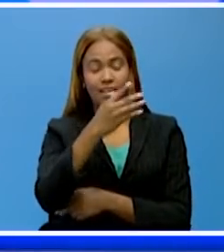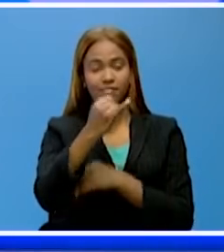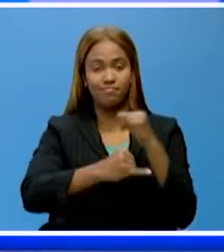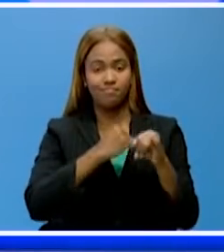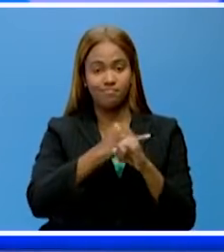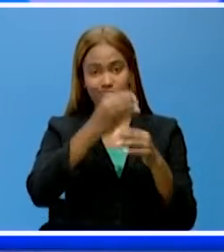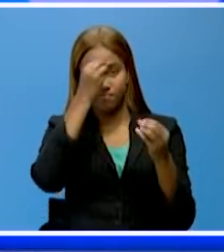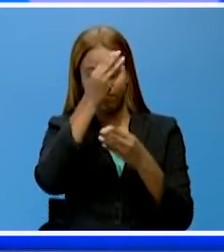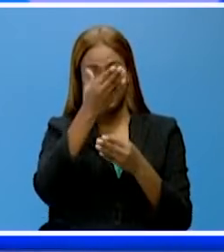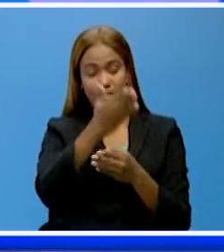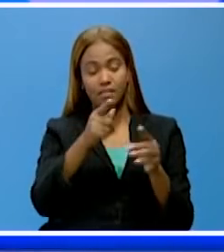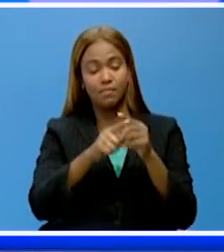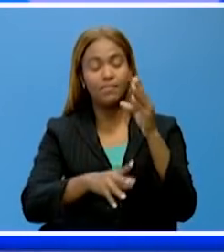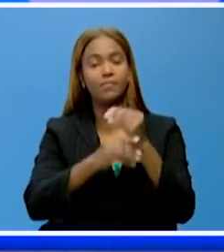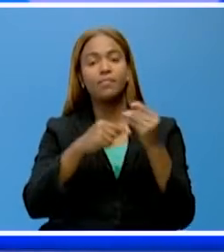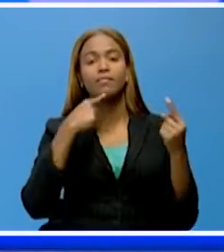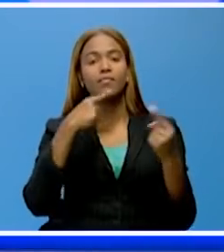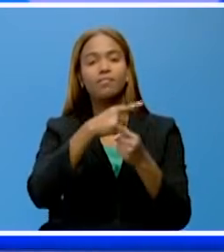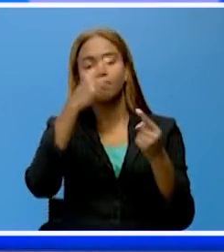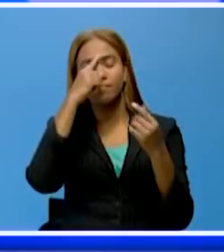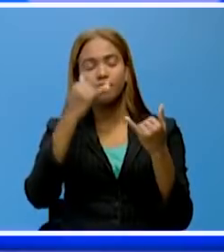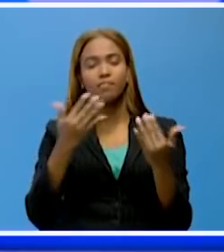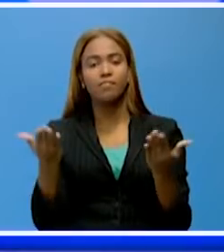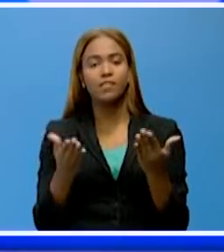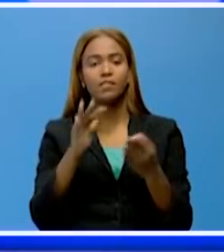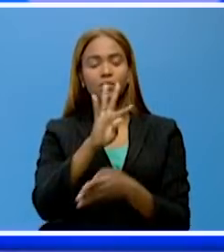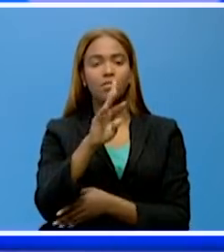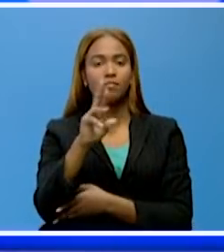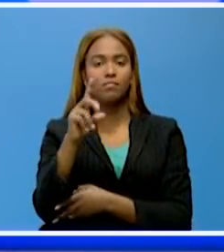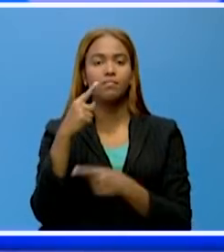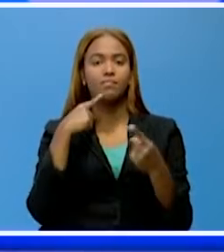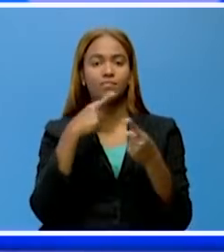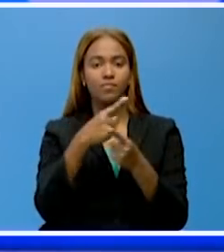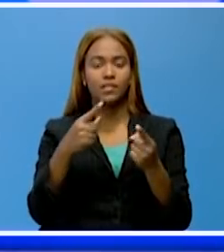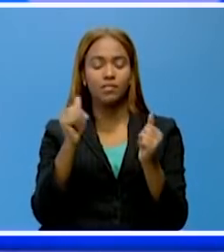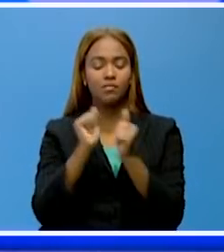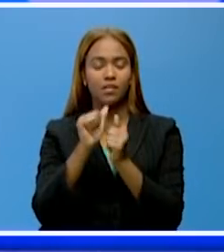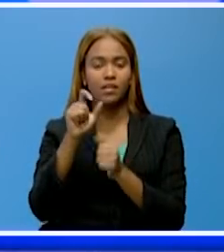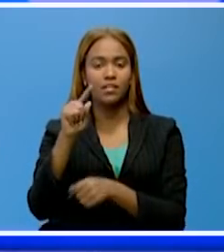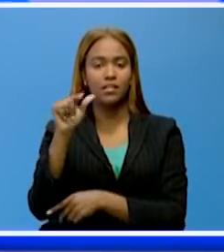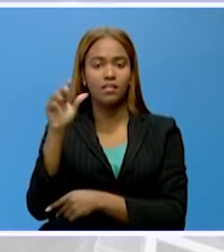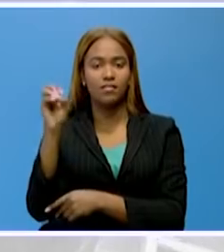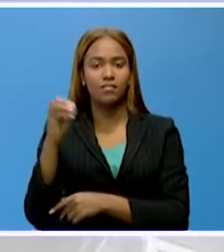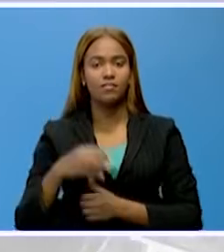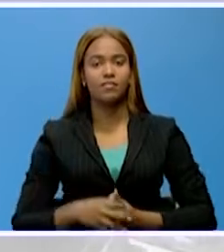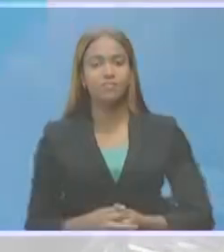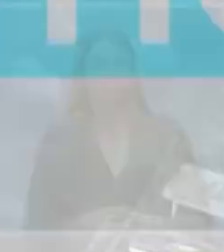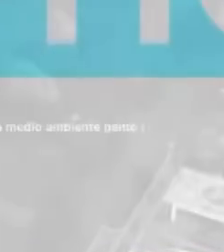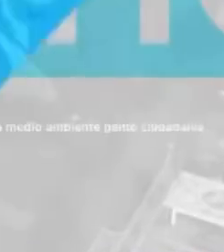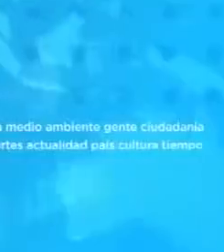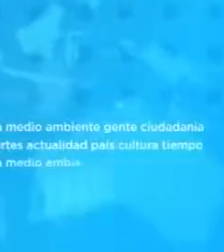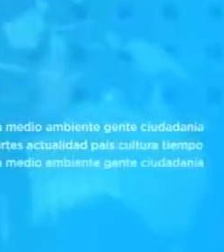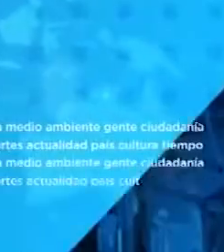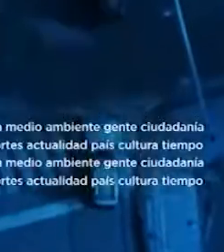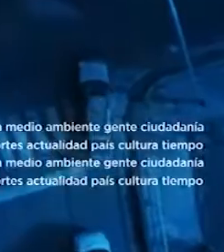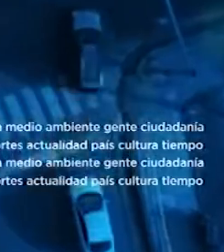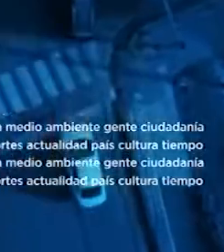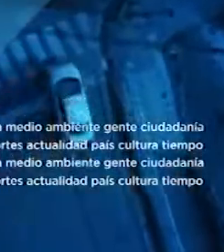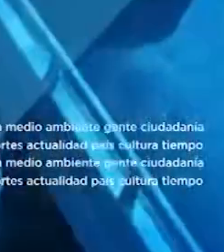Internacional. Te contamos esto y más a continuación en 4RD Noticias con Alex Santiago.